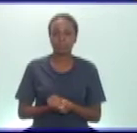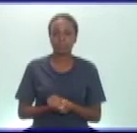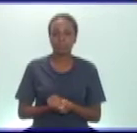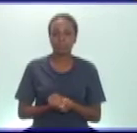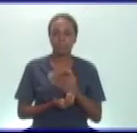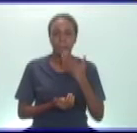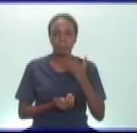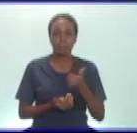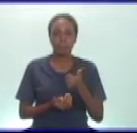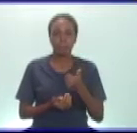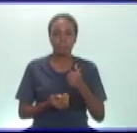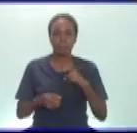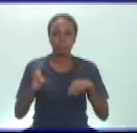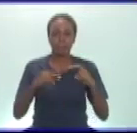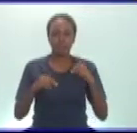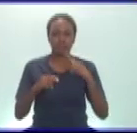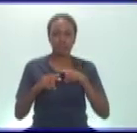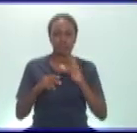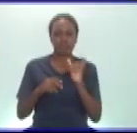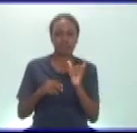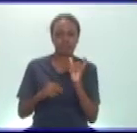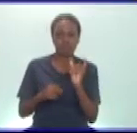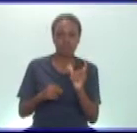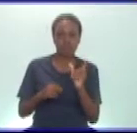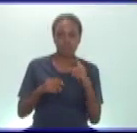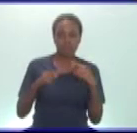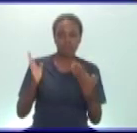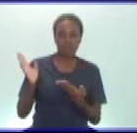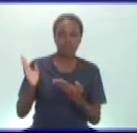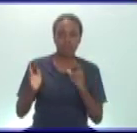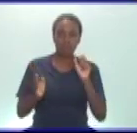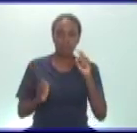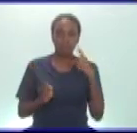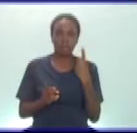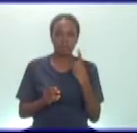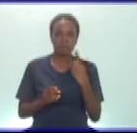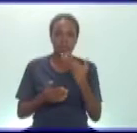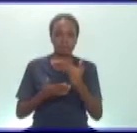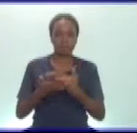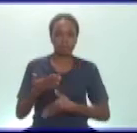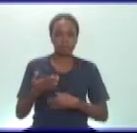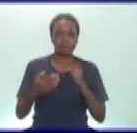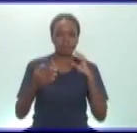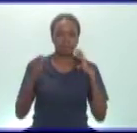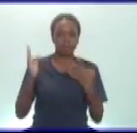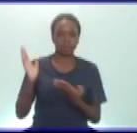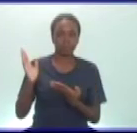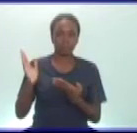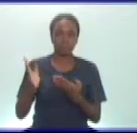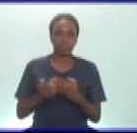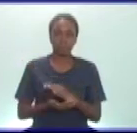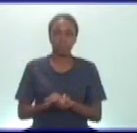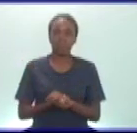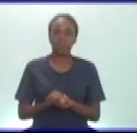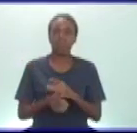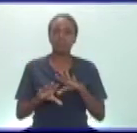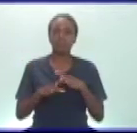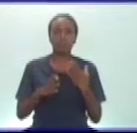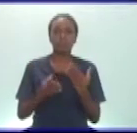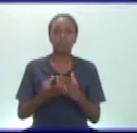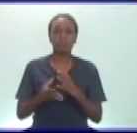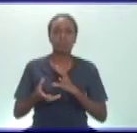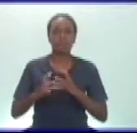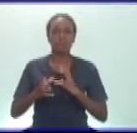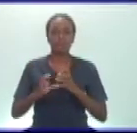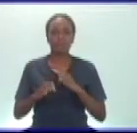muy bien, traidores. Este sería el primer ejercicio de léxico y ortografía, evaluar la sinonimia y la antonimia con este